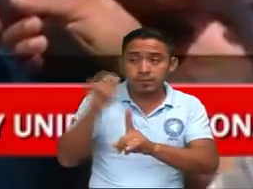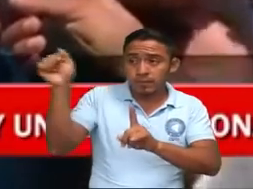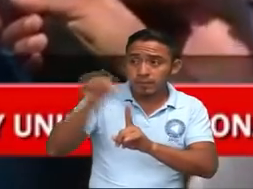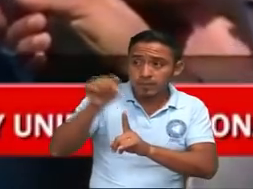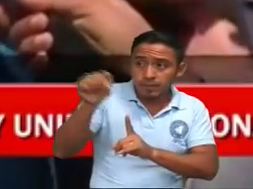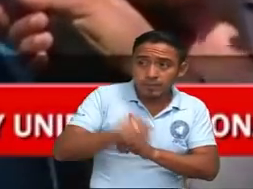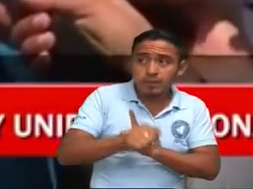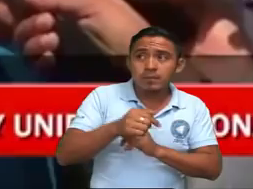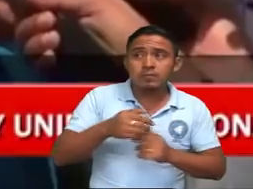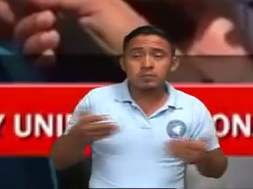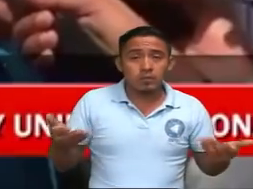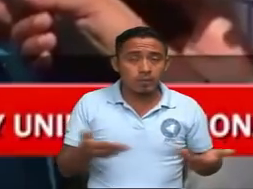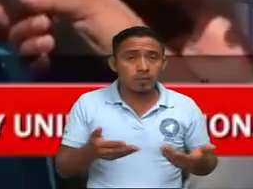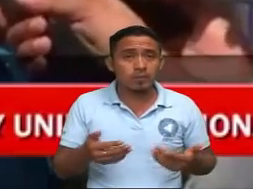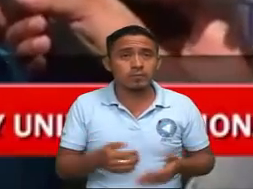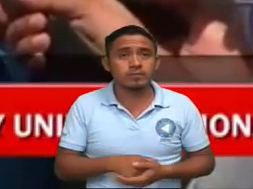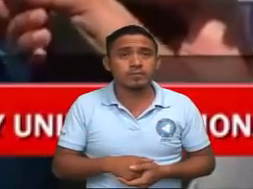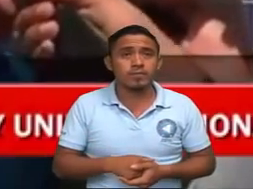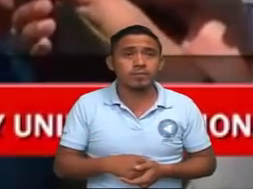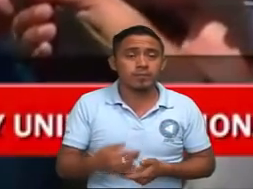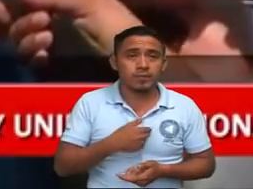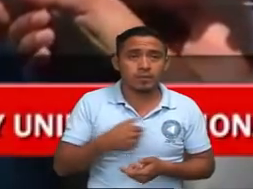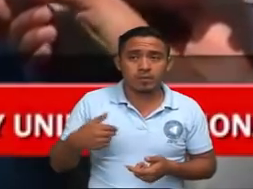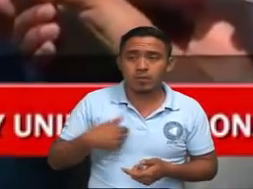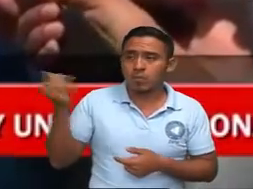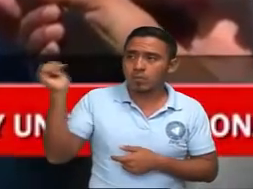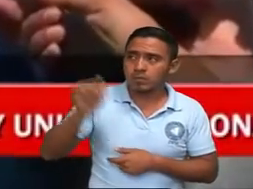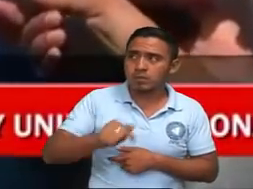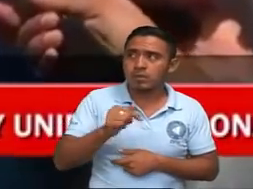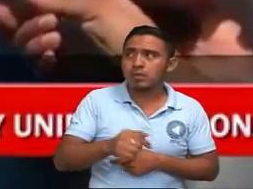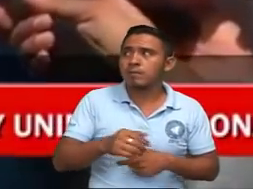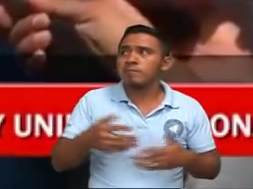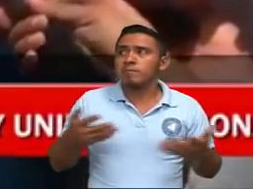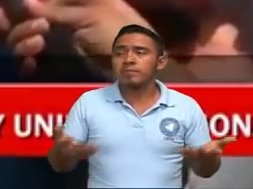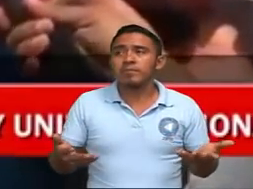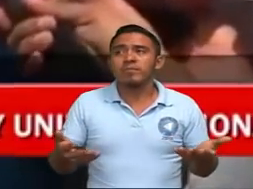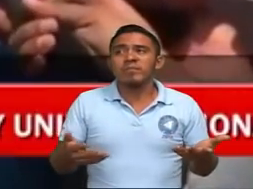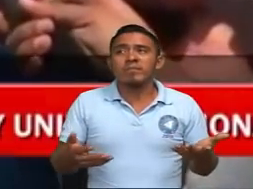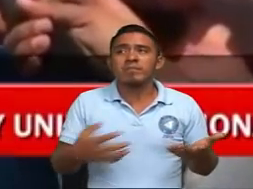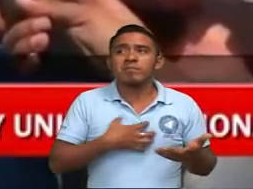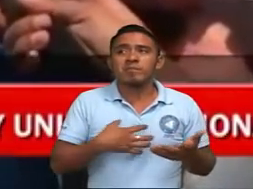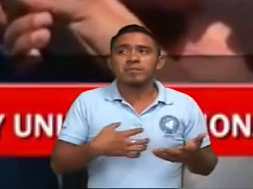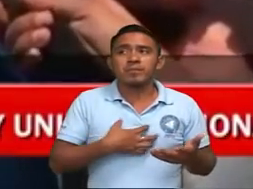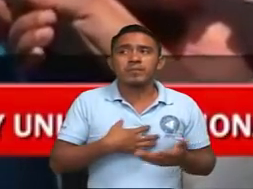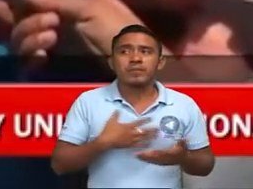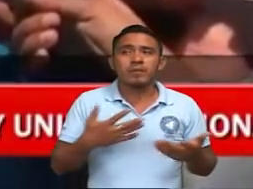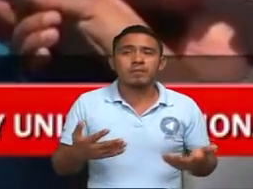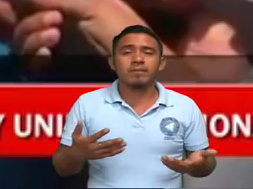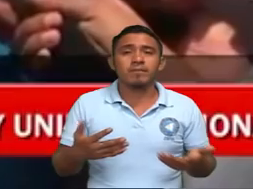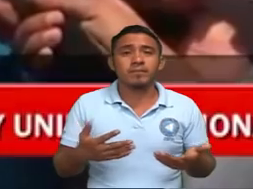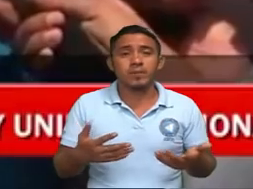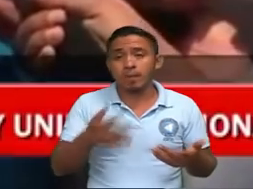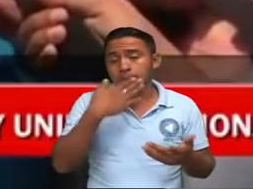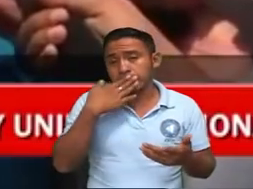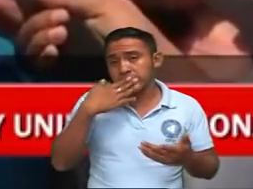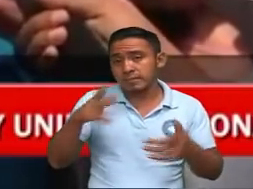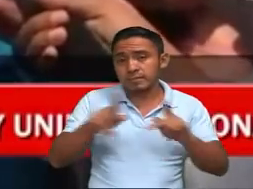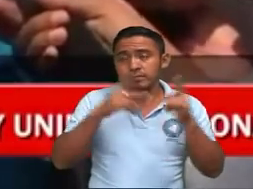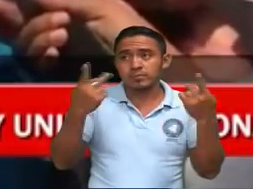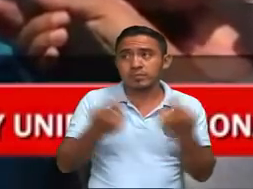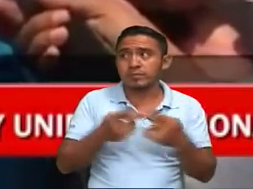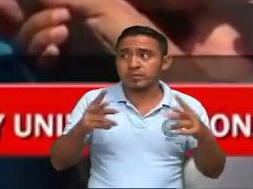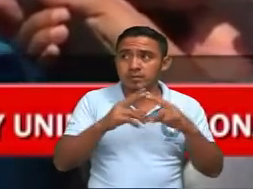que ustedes vieron que estuvieron presentes hoy, ayer, sino que se burlan del pueblo de Nicaragua,